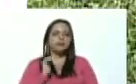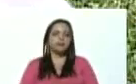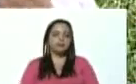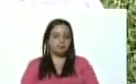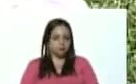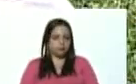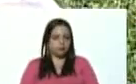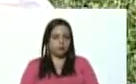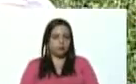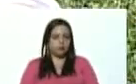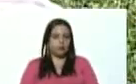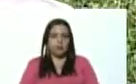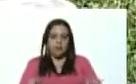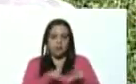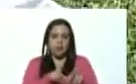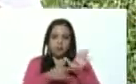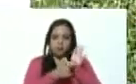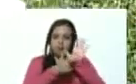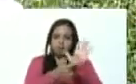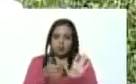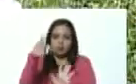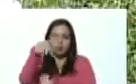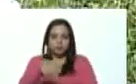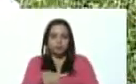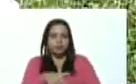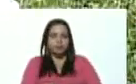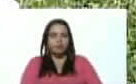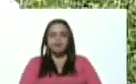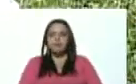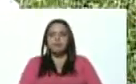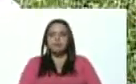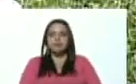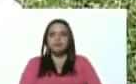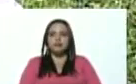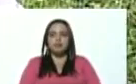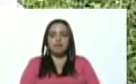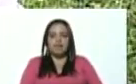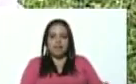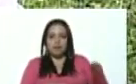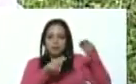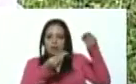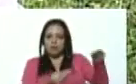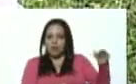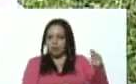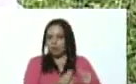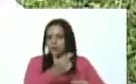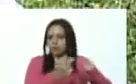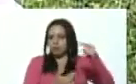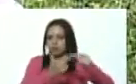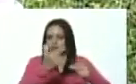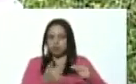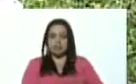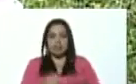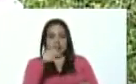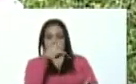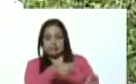Igualmente, mi comandante, estamos presentando hoy el manual del constructor obrero constructor, una obra